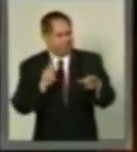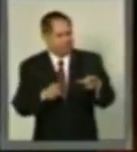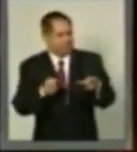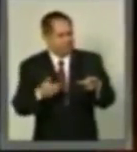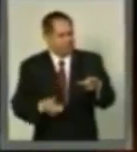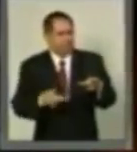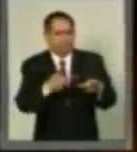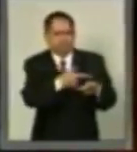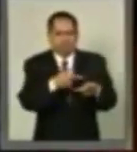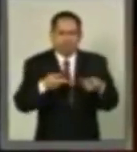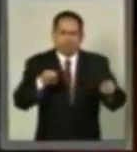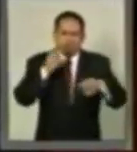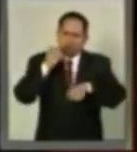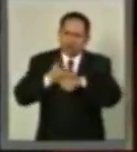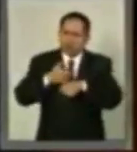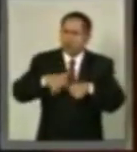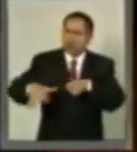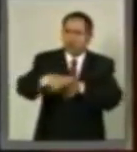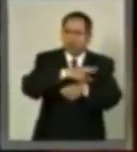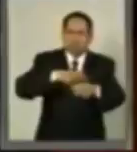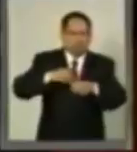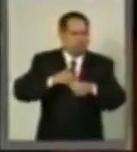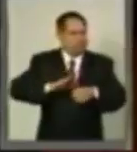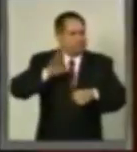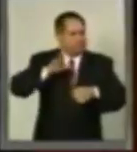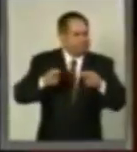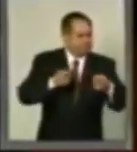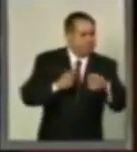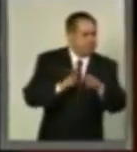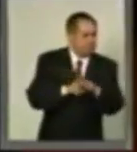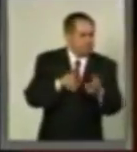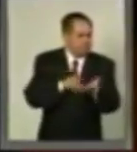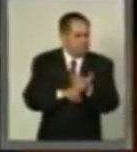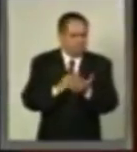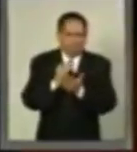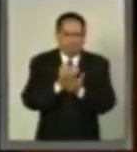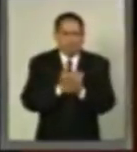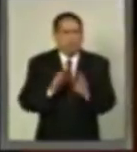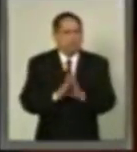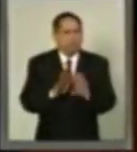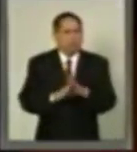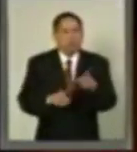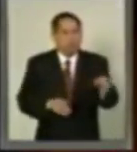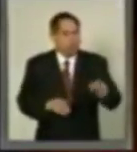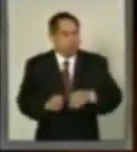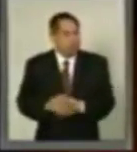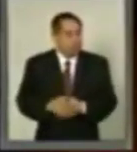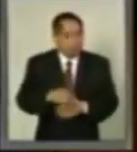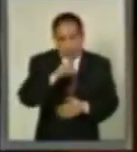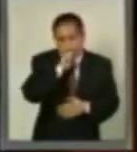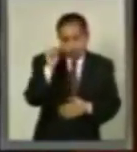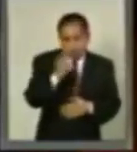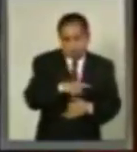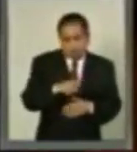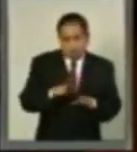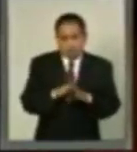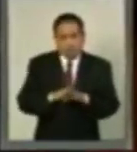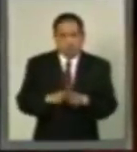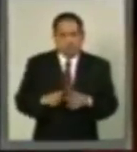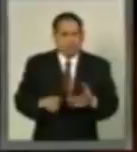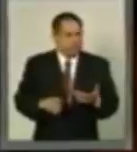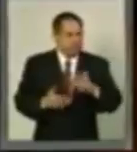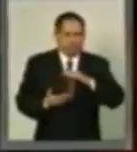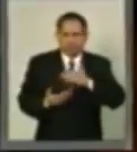de la seguridad pública, de negociar y de reprimir. Usted tiene al mismo tiempo la mesa